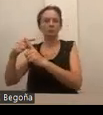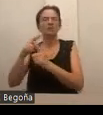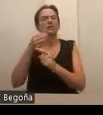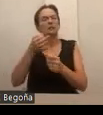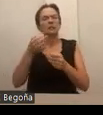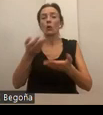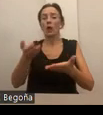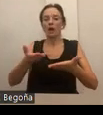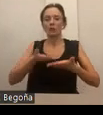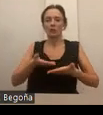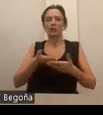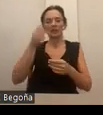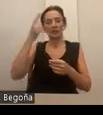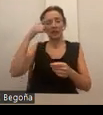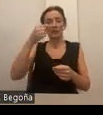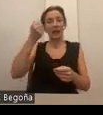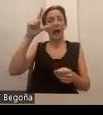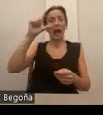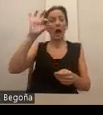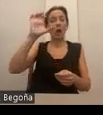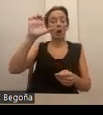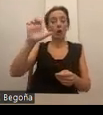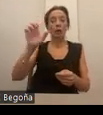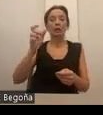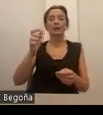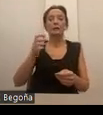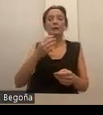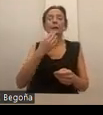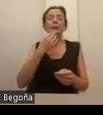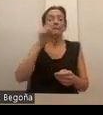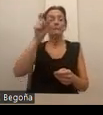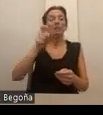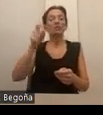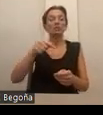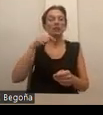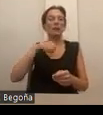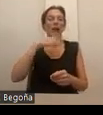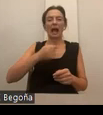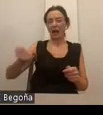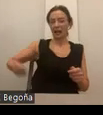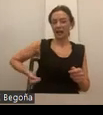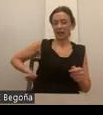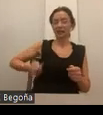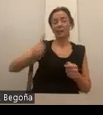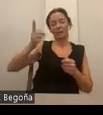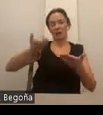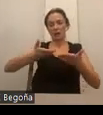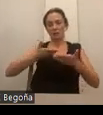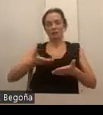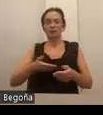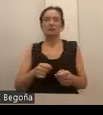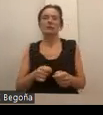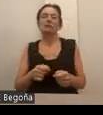va bien. Sabéis que la aloe vera, además, en personas que no van regularmente al baño, pues también nos puede ayudar en ese sentido, ¿no? Pero